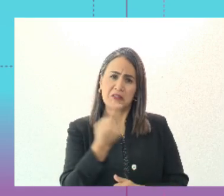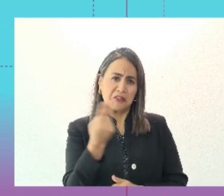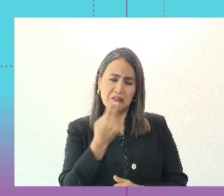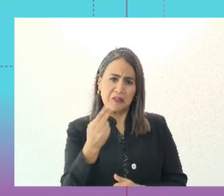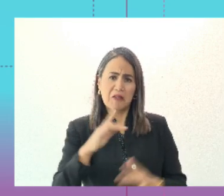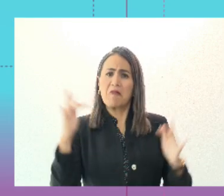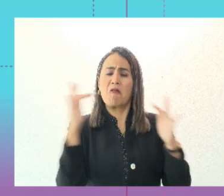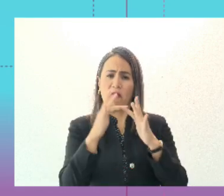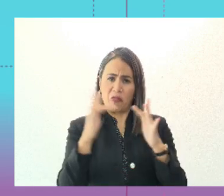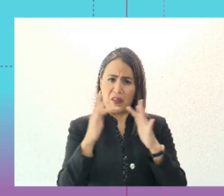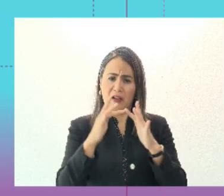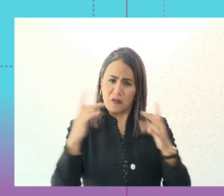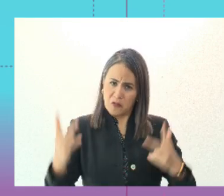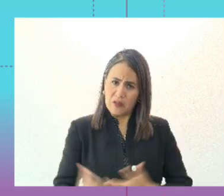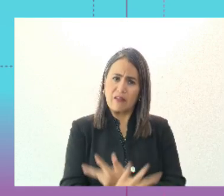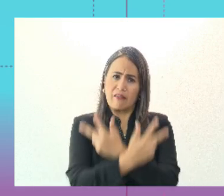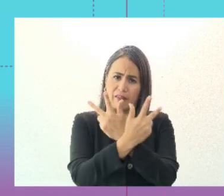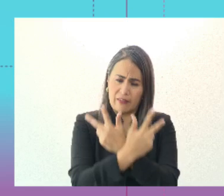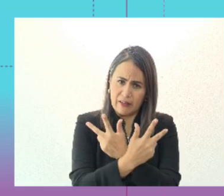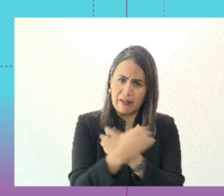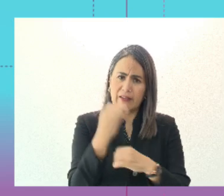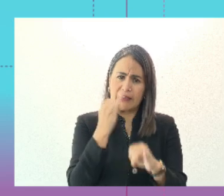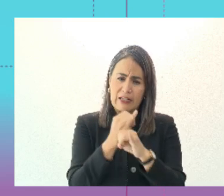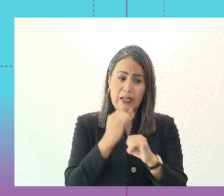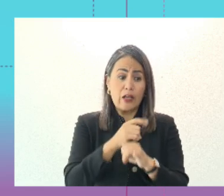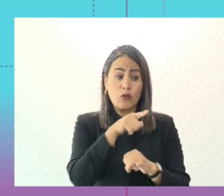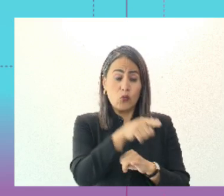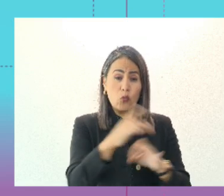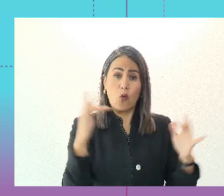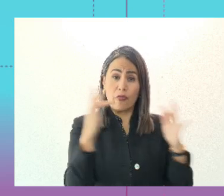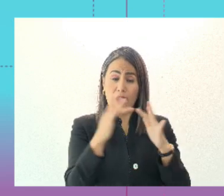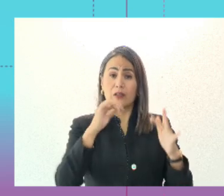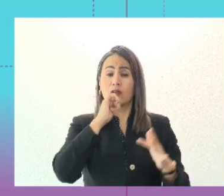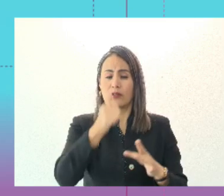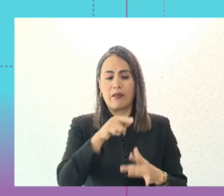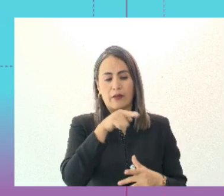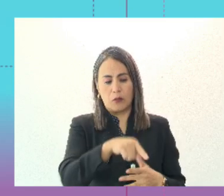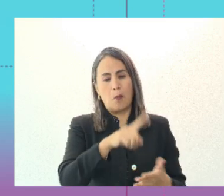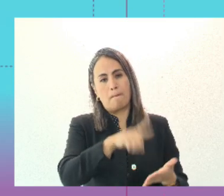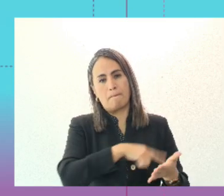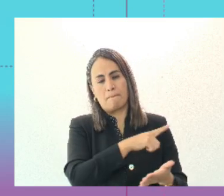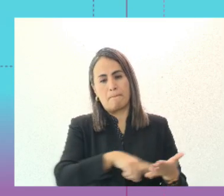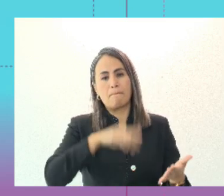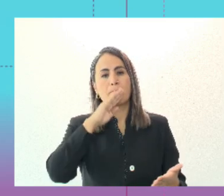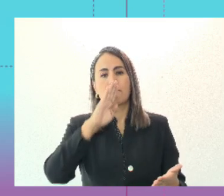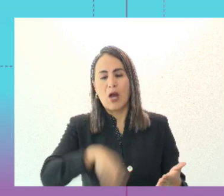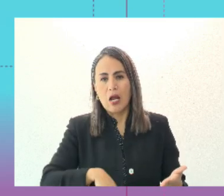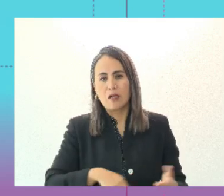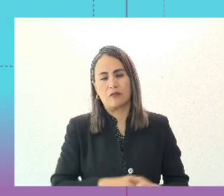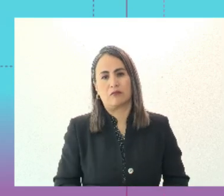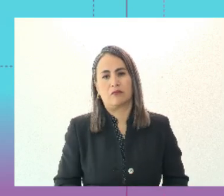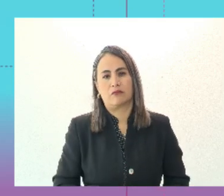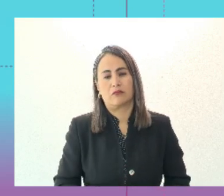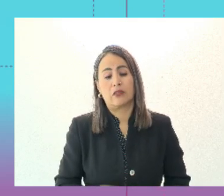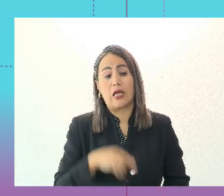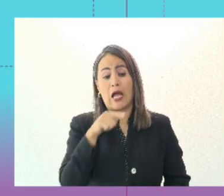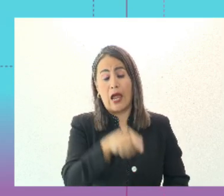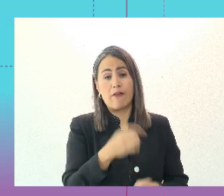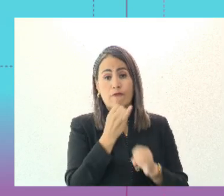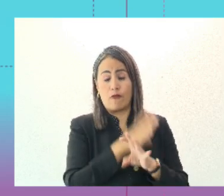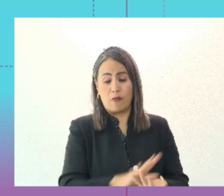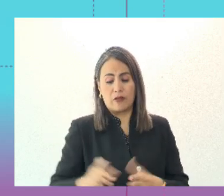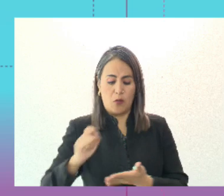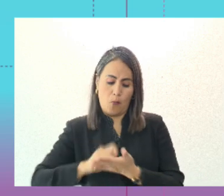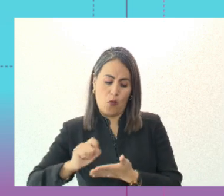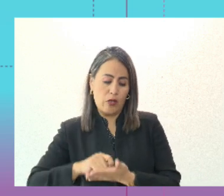Teams. Y si no estás tú, te pongo como falta, y en el PADA, como parte de la información que voy a decir que no estuviste,